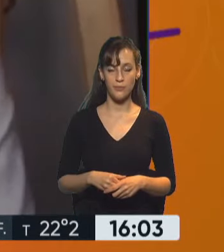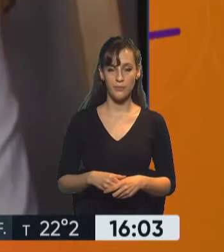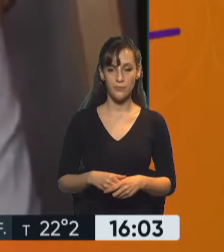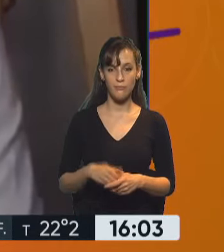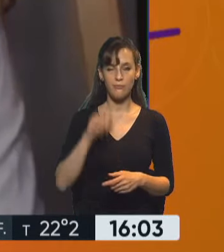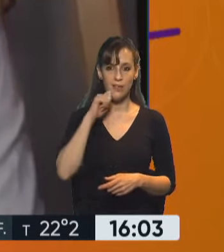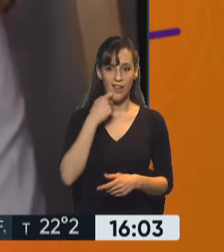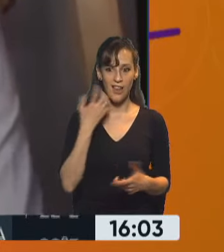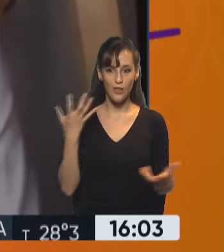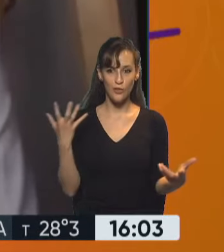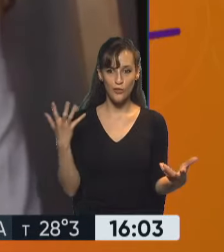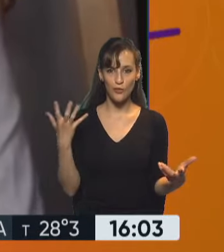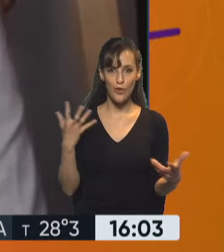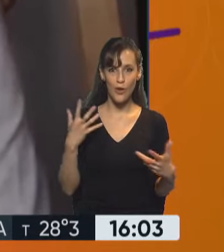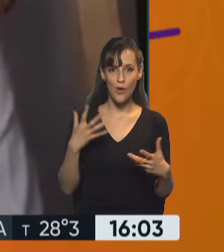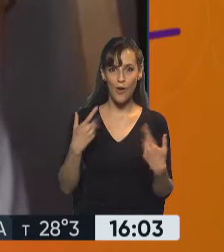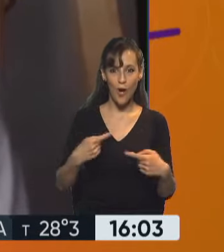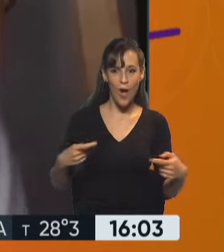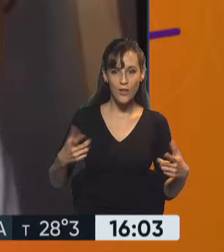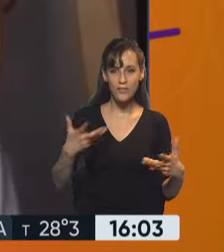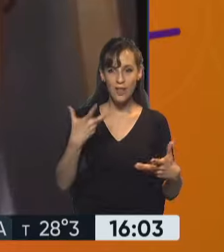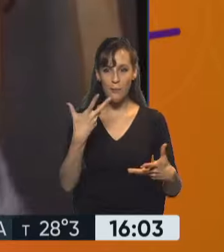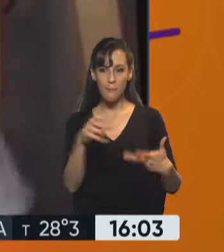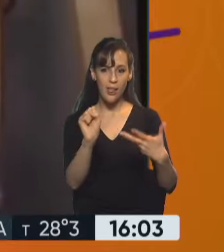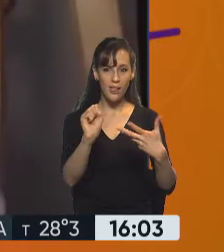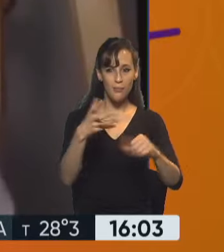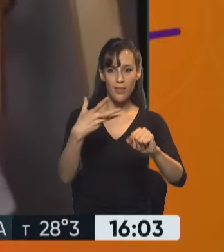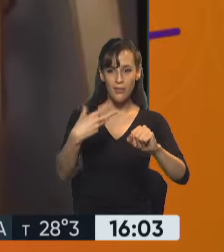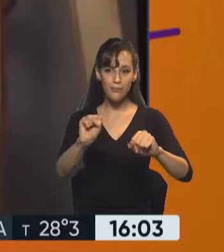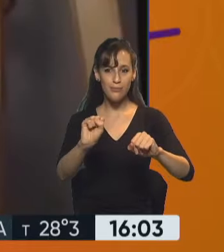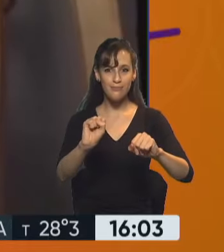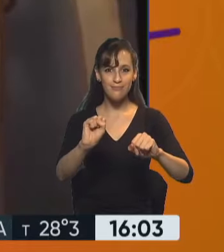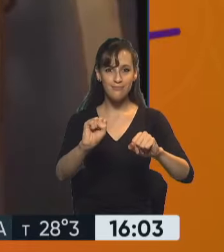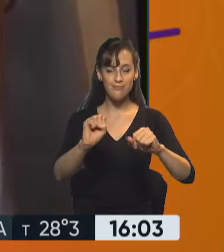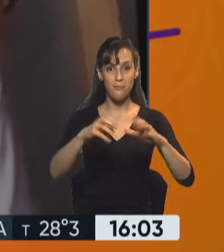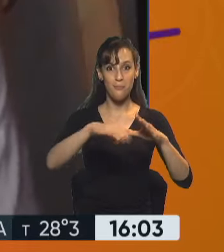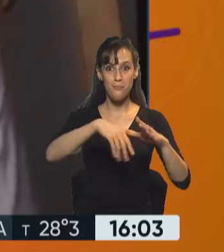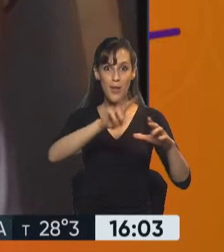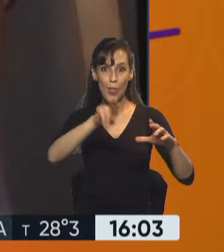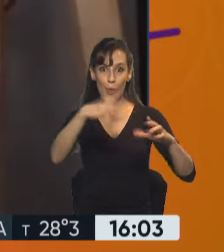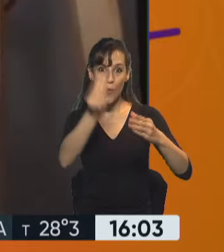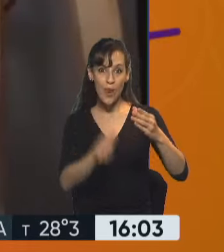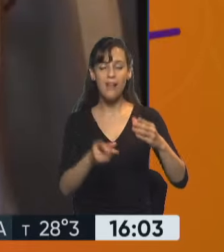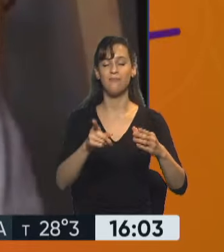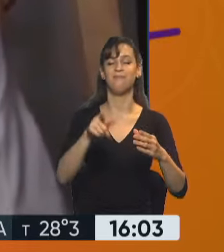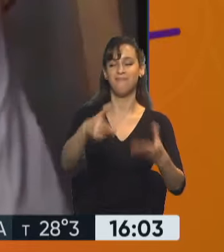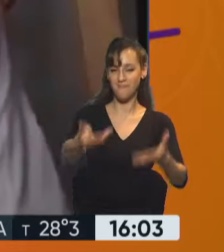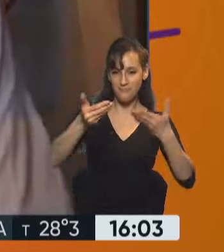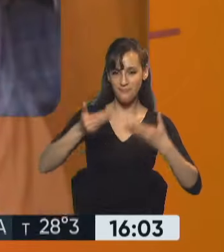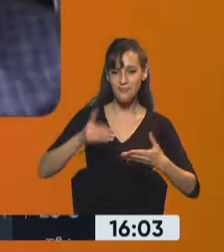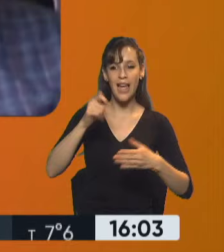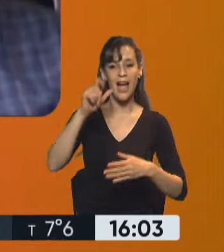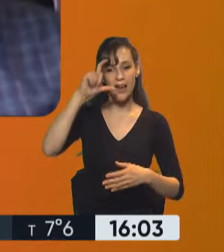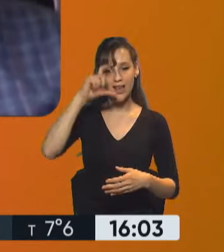Qué lindo, ¿eh? Cuántos misterios para descubrir detrás de estas pinturas, así que si les parece ya le damos la bienvenida, ¿eh? Ahí está Alejandro